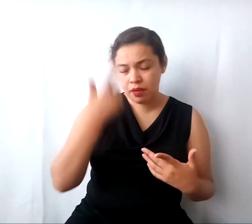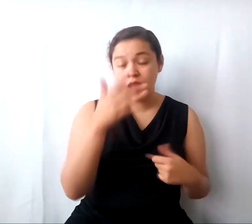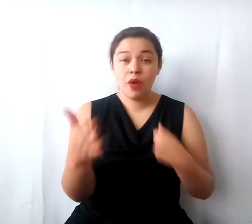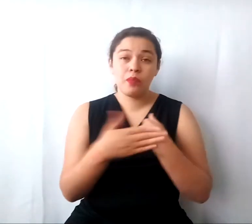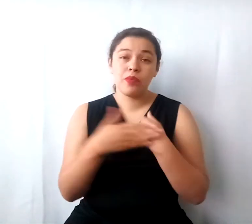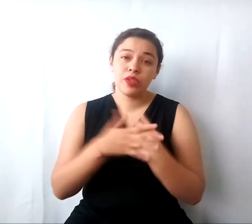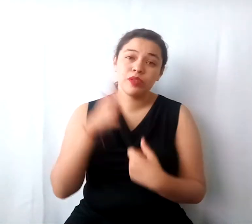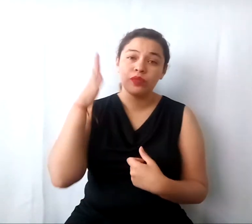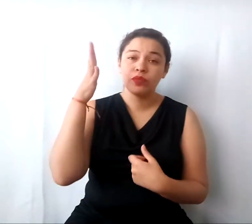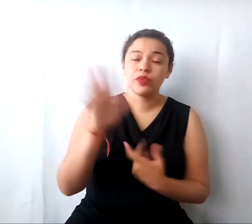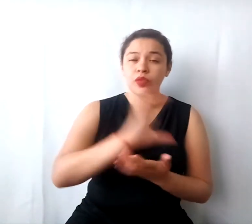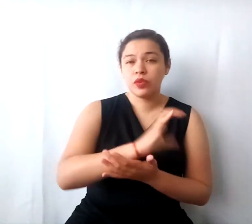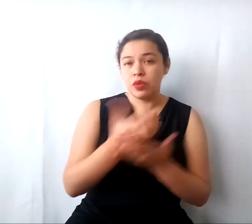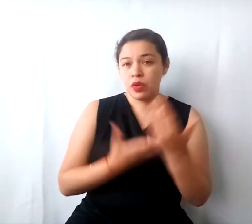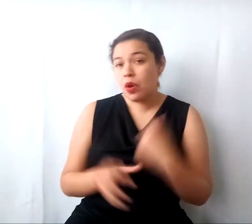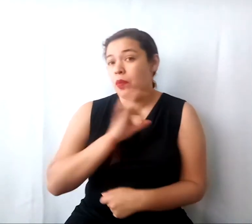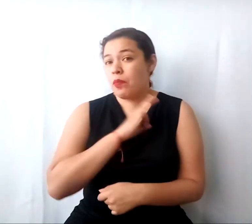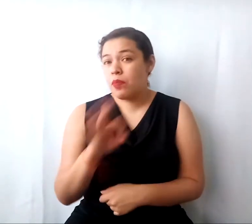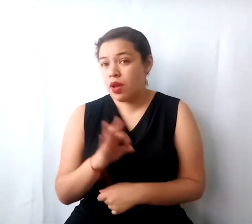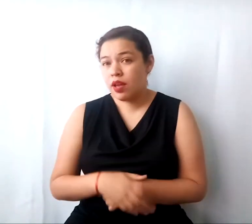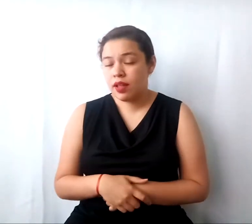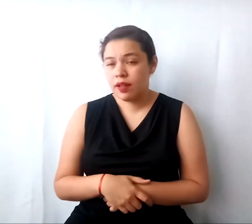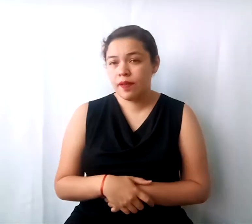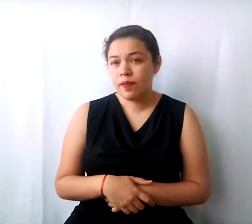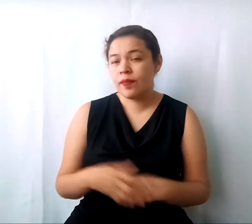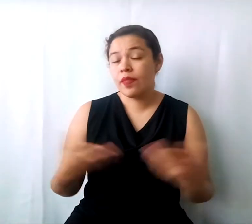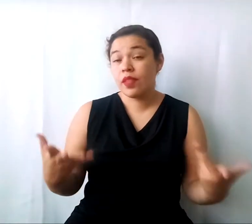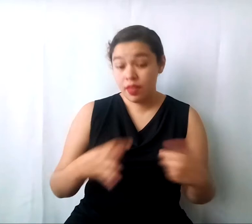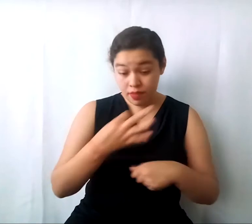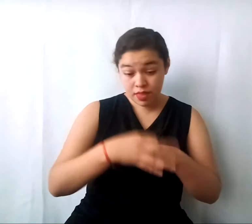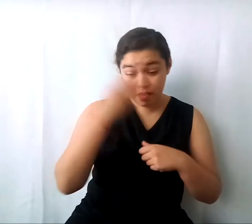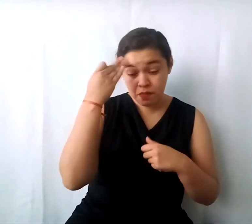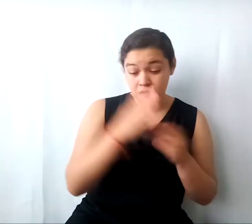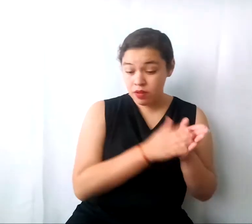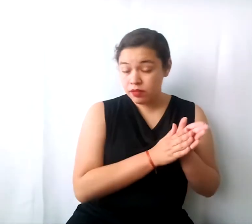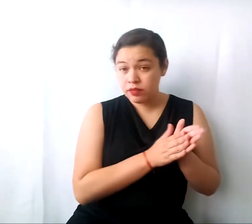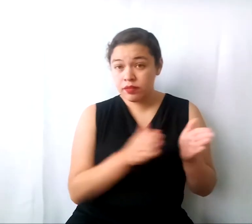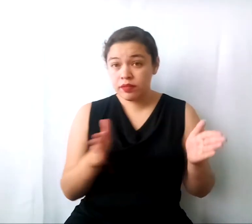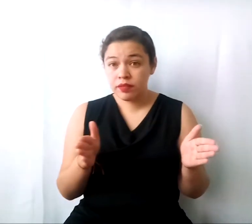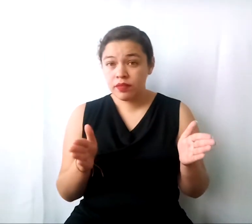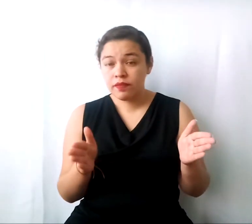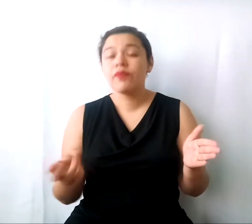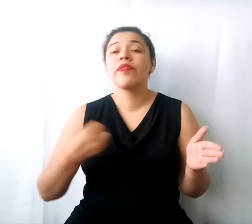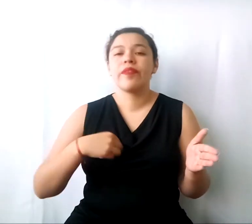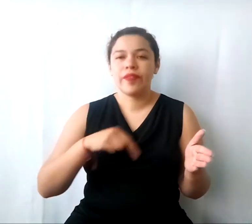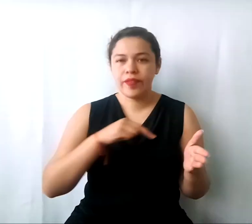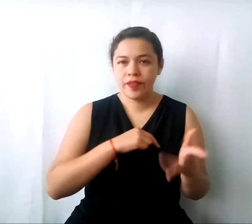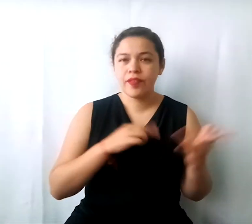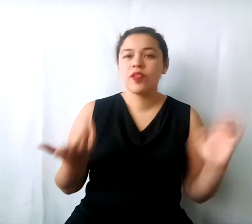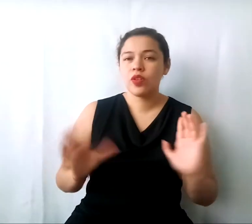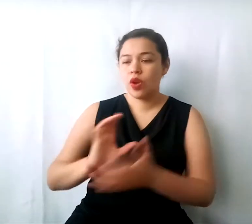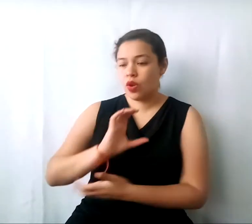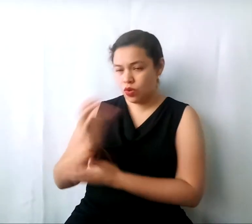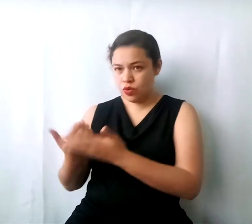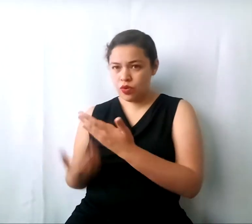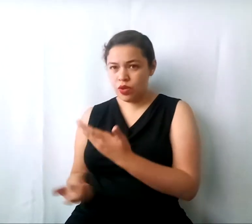puedan contratar directamente. Entonces, mientras eso sucede, nosotros estamos haciendo la contratación de